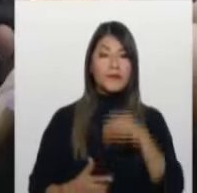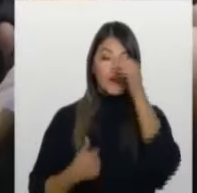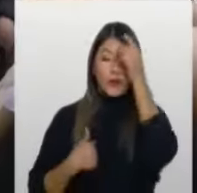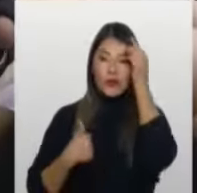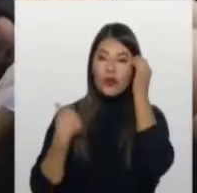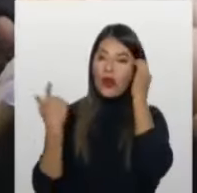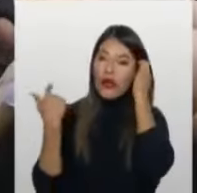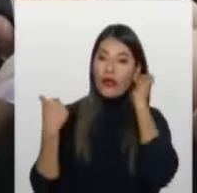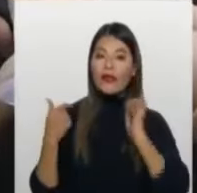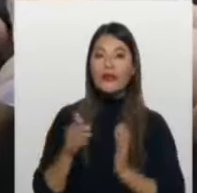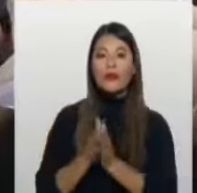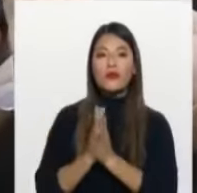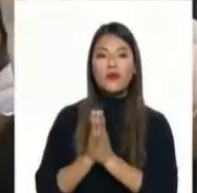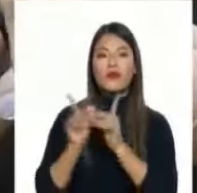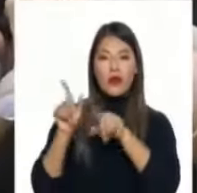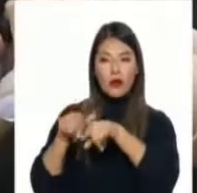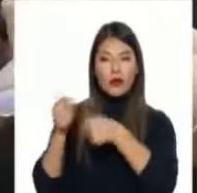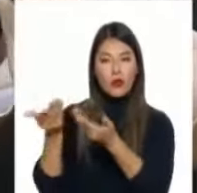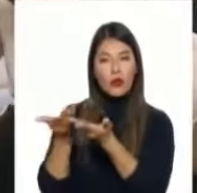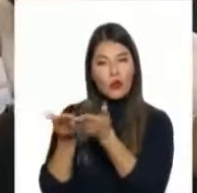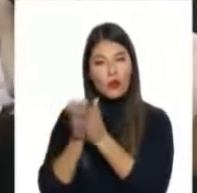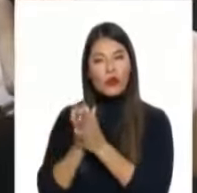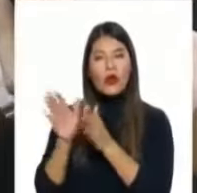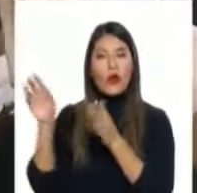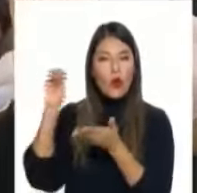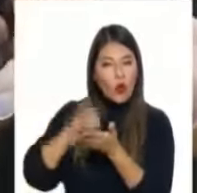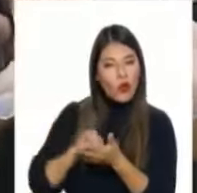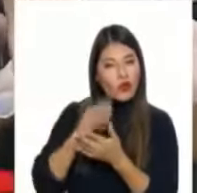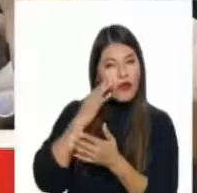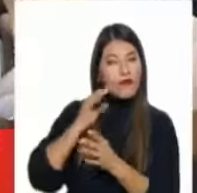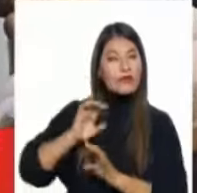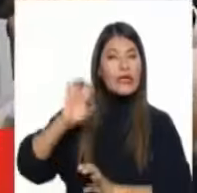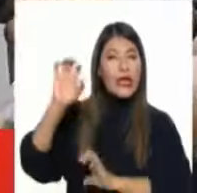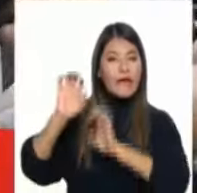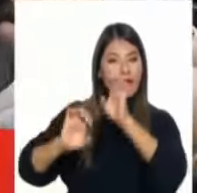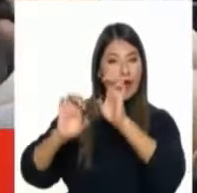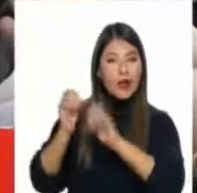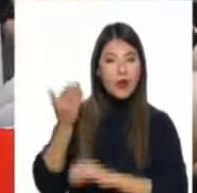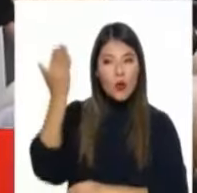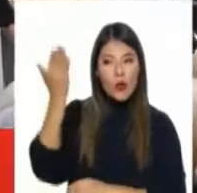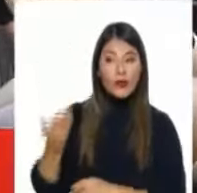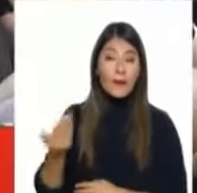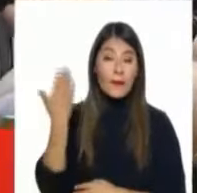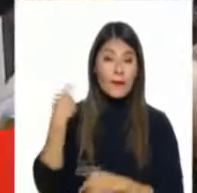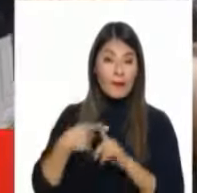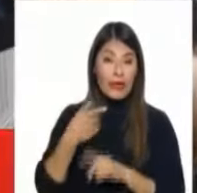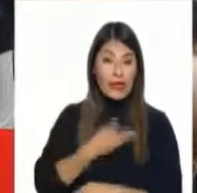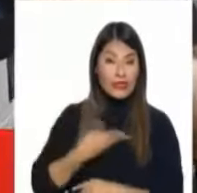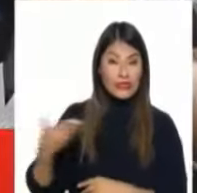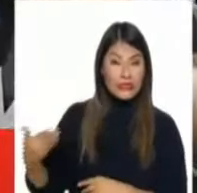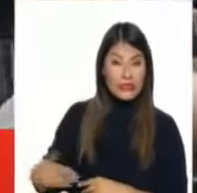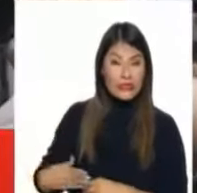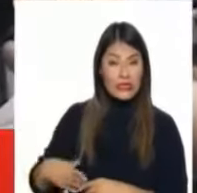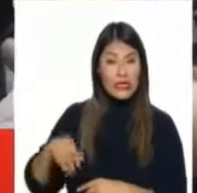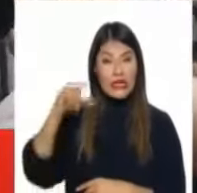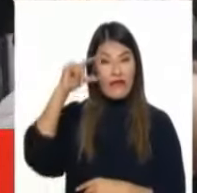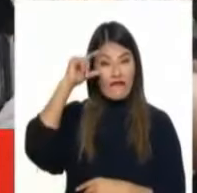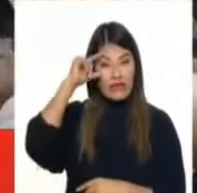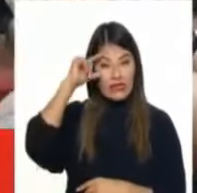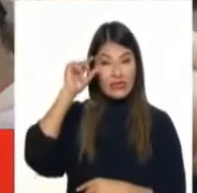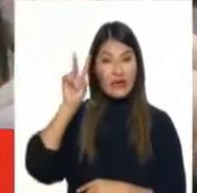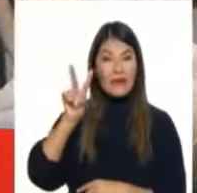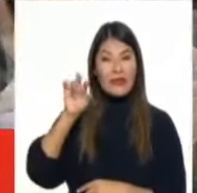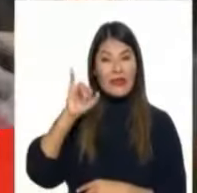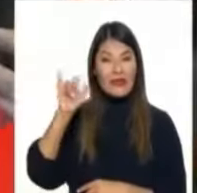que evalúe una reapertura de investigación, dado que a nivel internacional somos el primer país con